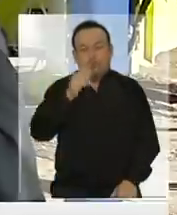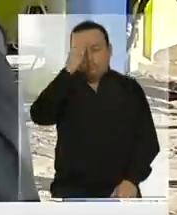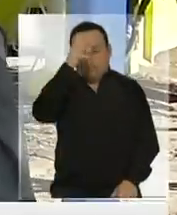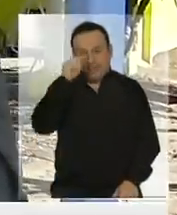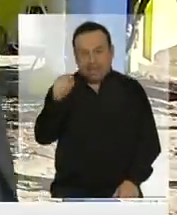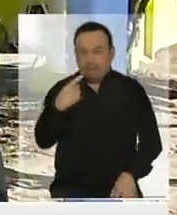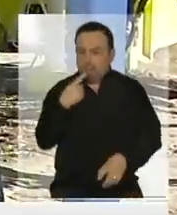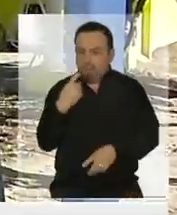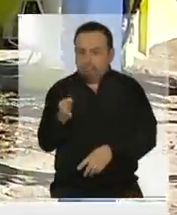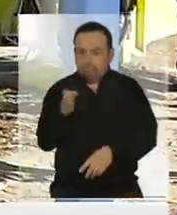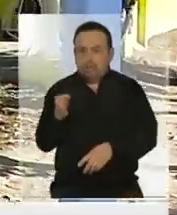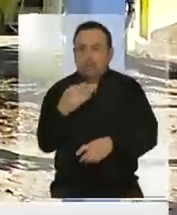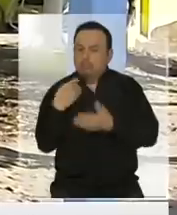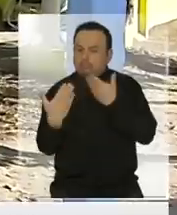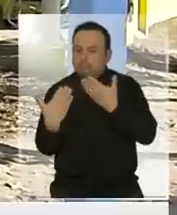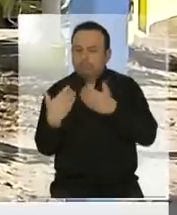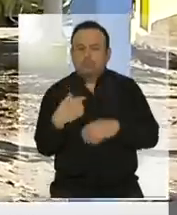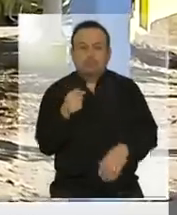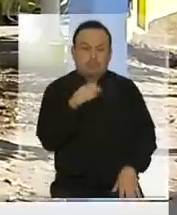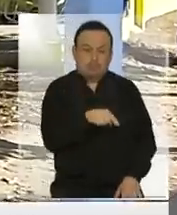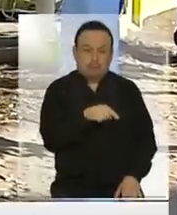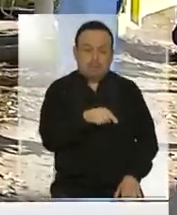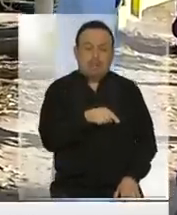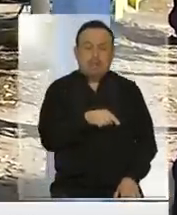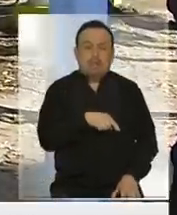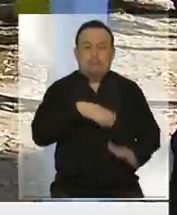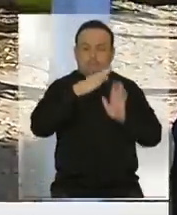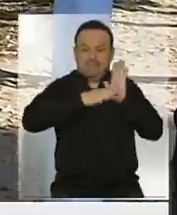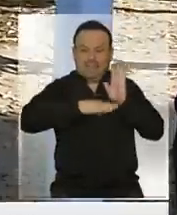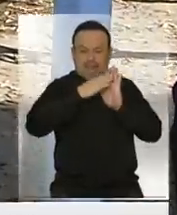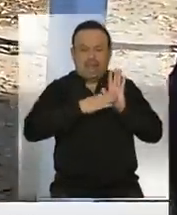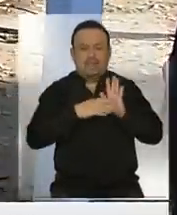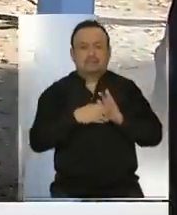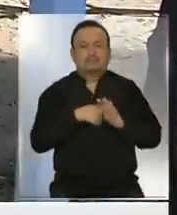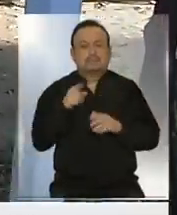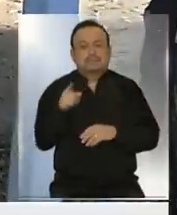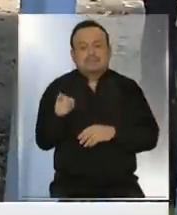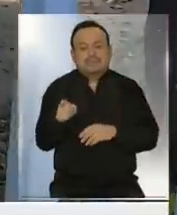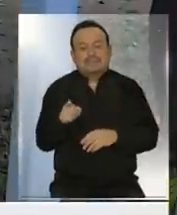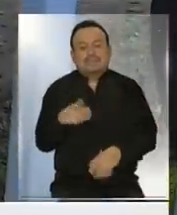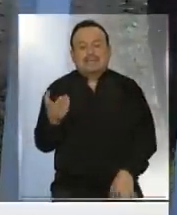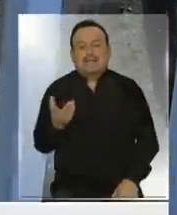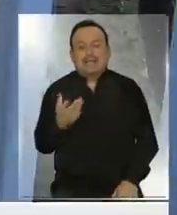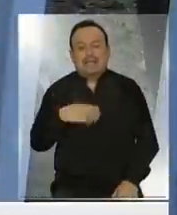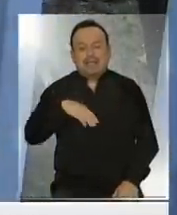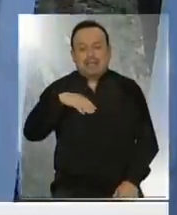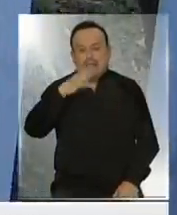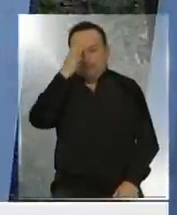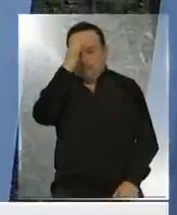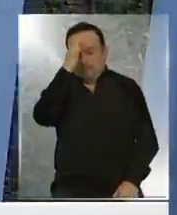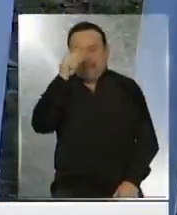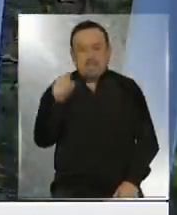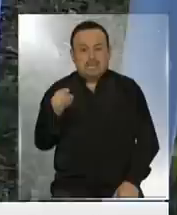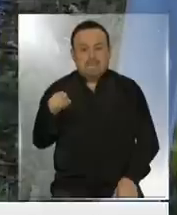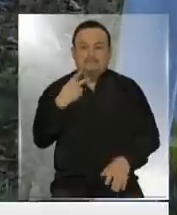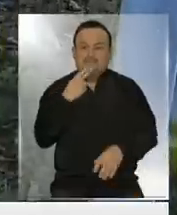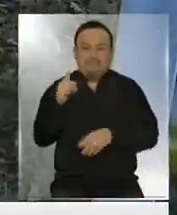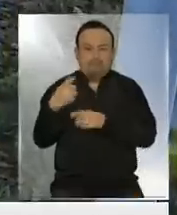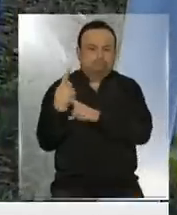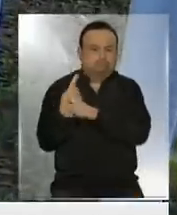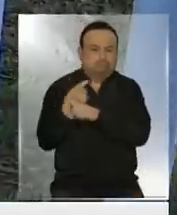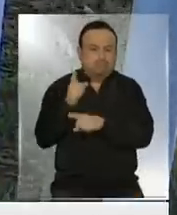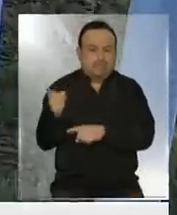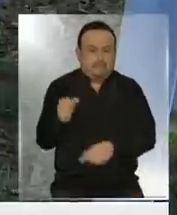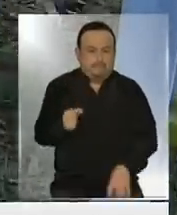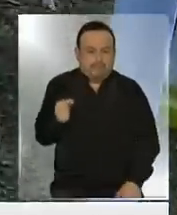volvemos a la comuna de la pintana donde se estaba desarrollando todo este procedimiento por parte del municipio de carabineros también que acompañó